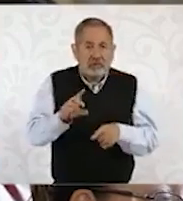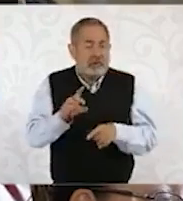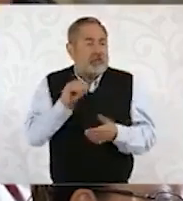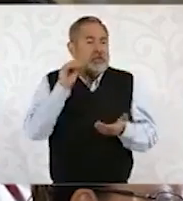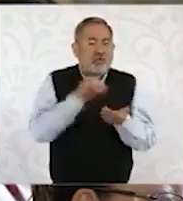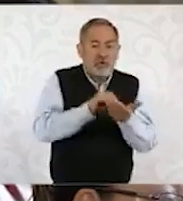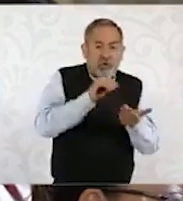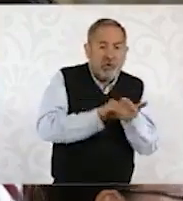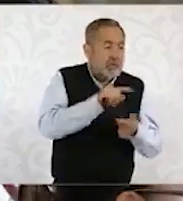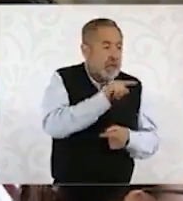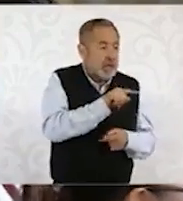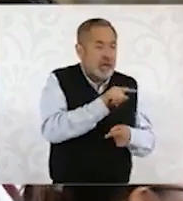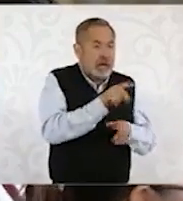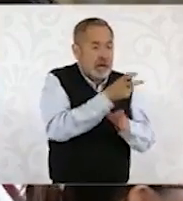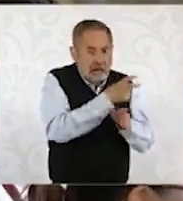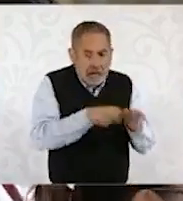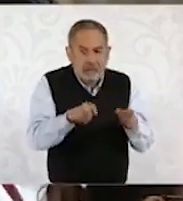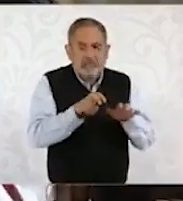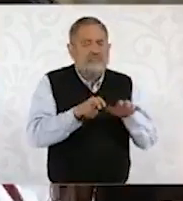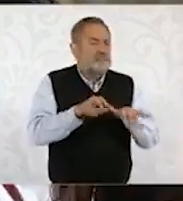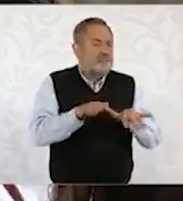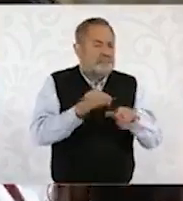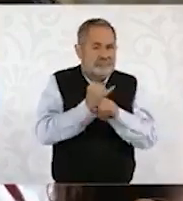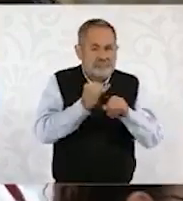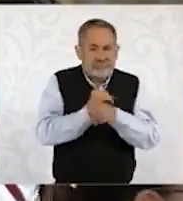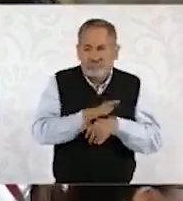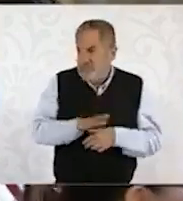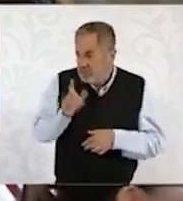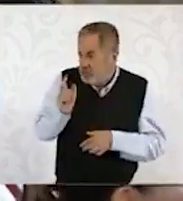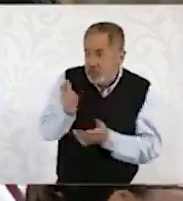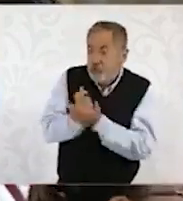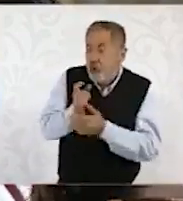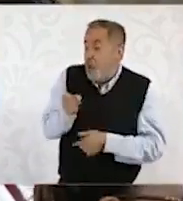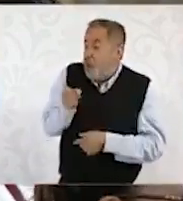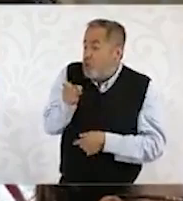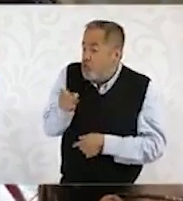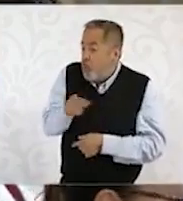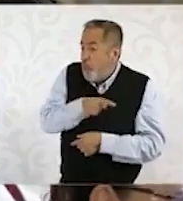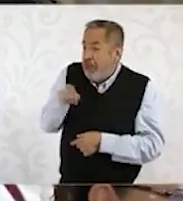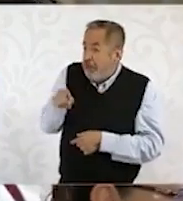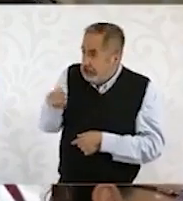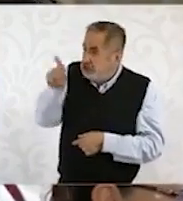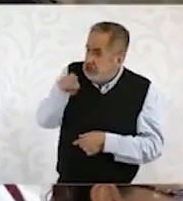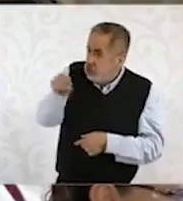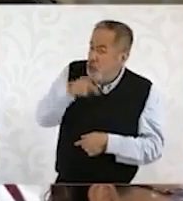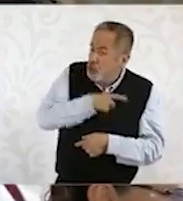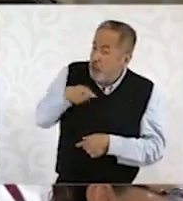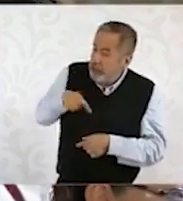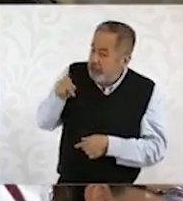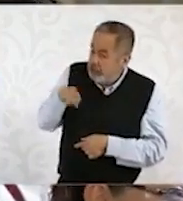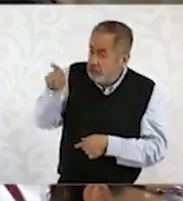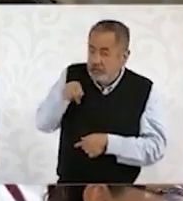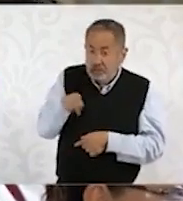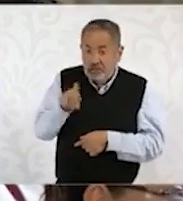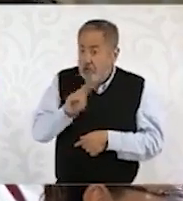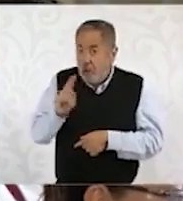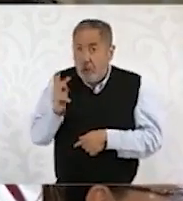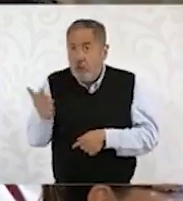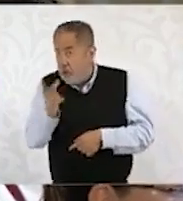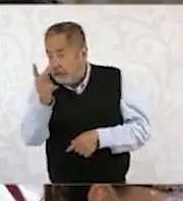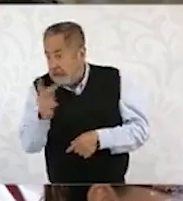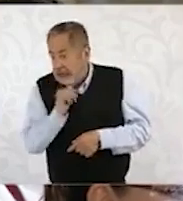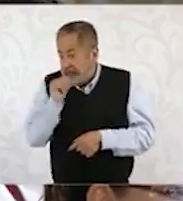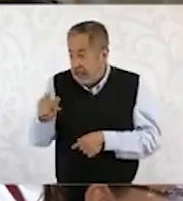que hoy mutaron a la parte digital, que amenazan a los reporteros incluso que vienen aquí a esta conferencia con ser despedidos si no hacen